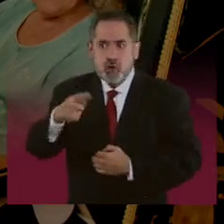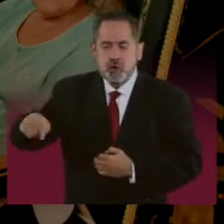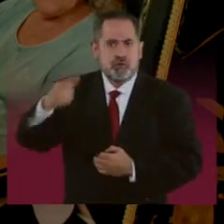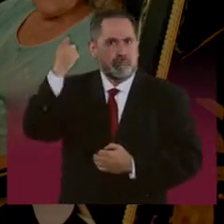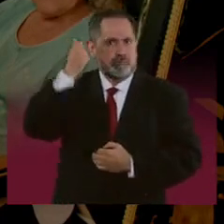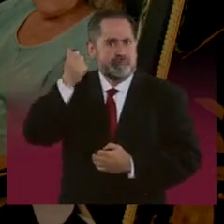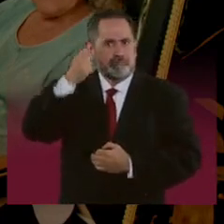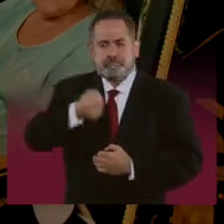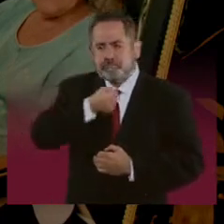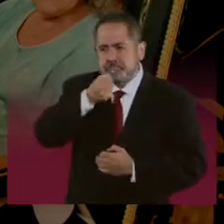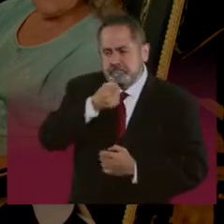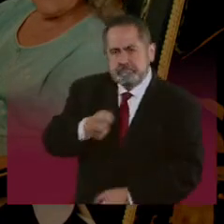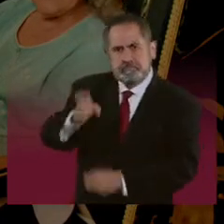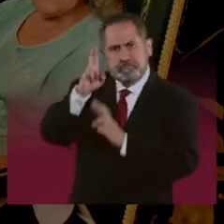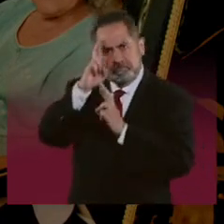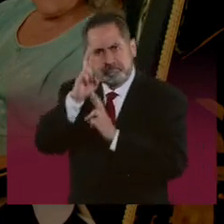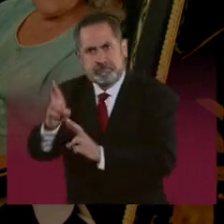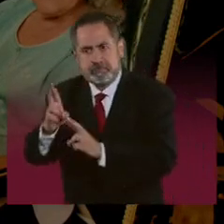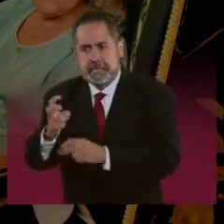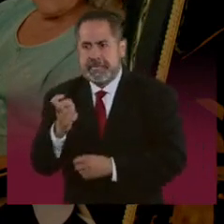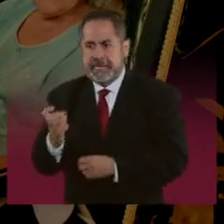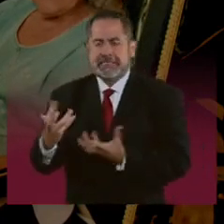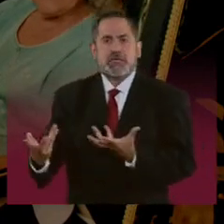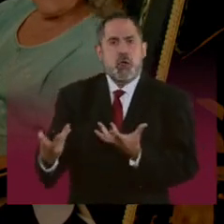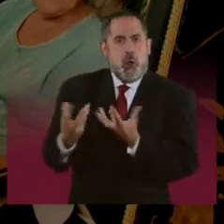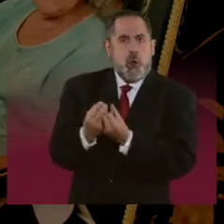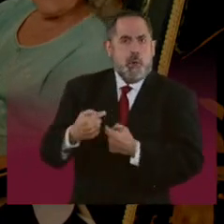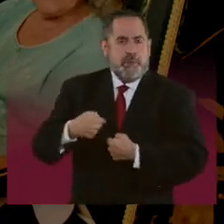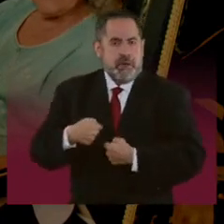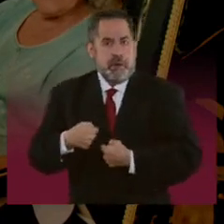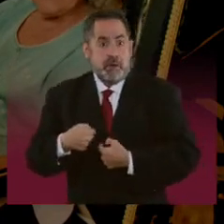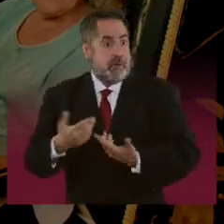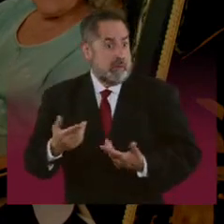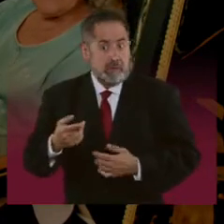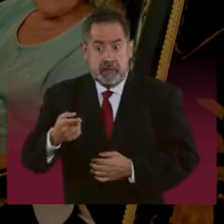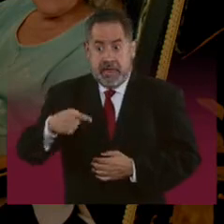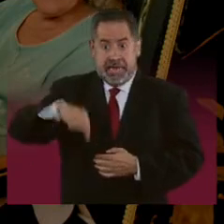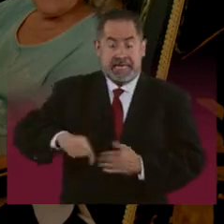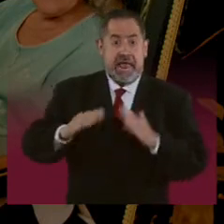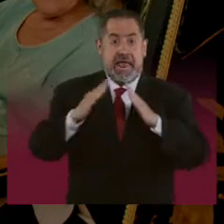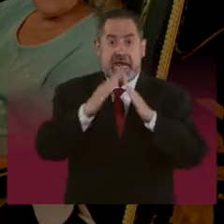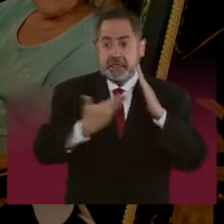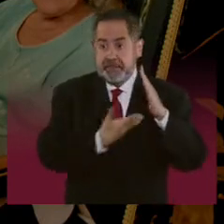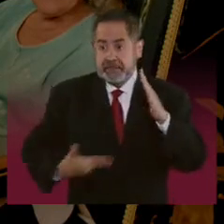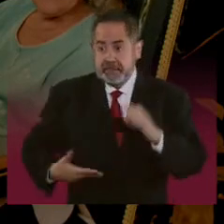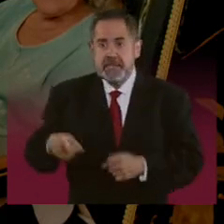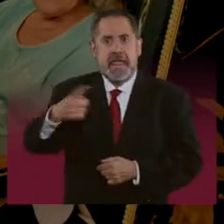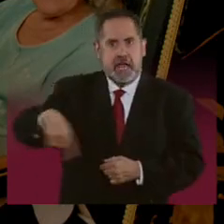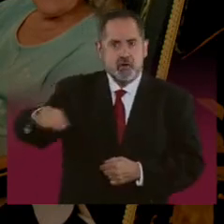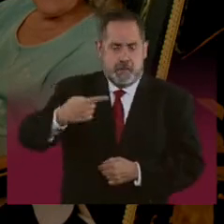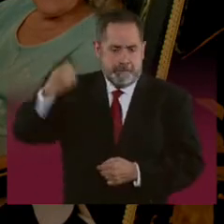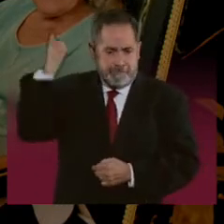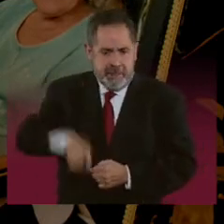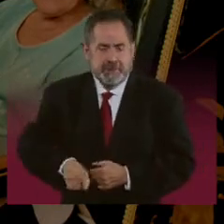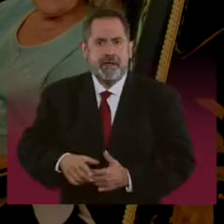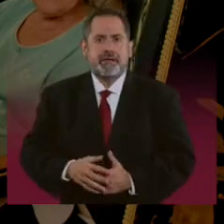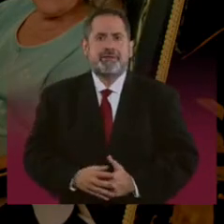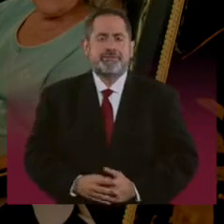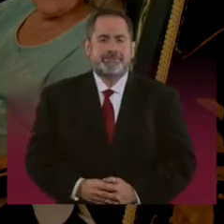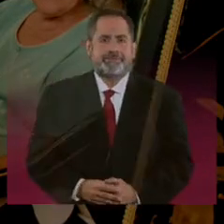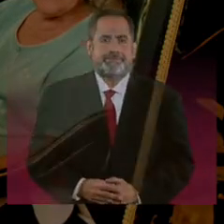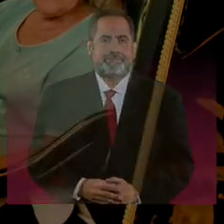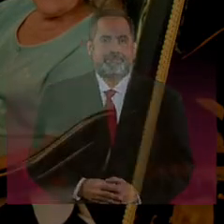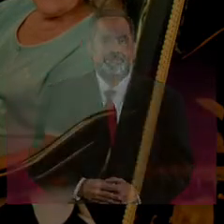los ancianos respetables. Aquí están conmigo, porque ellos mandan en Palacio